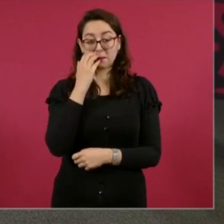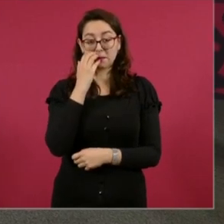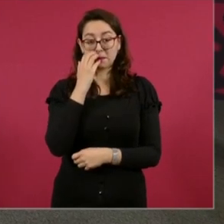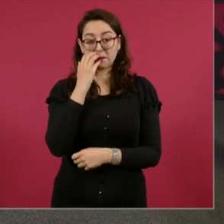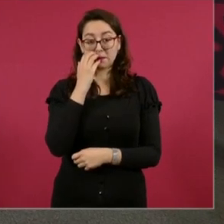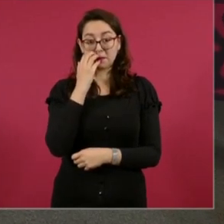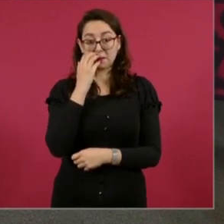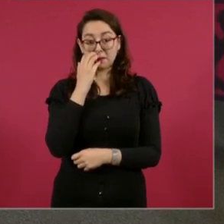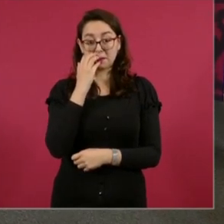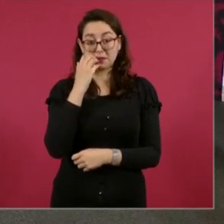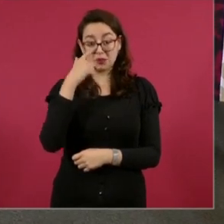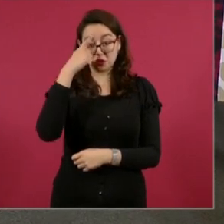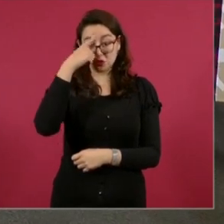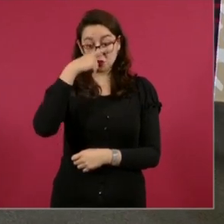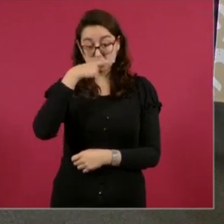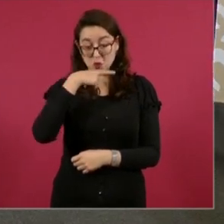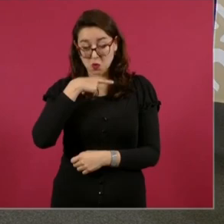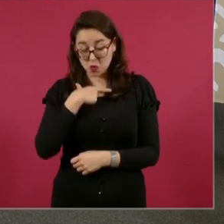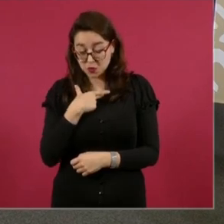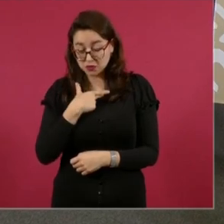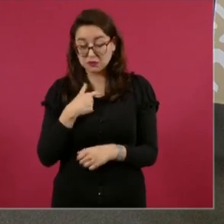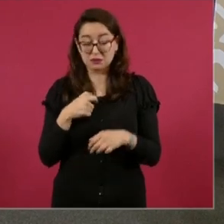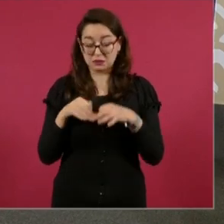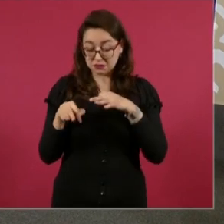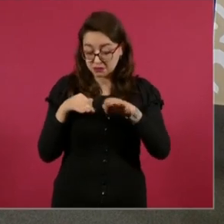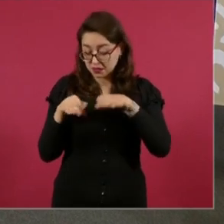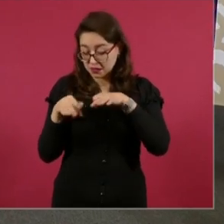terminamos muy noche un acuerdo.